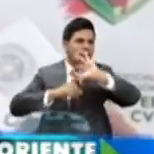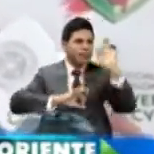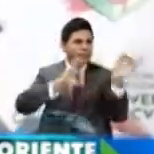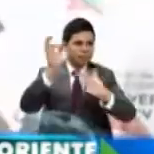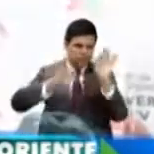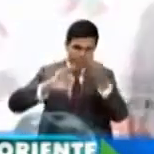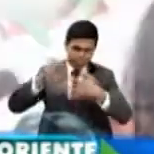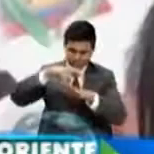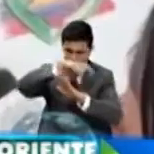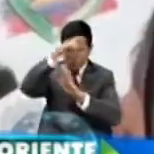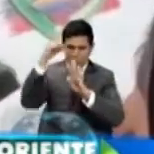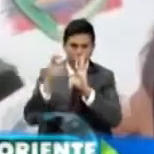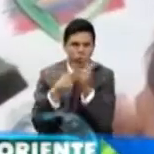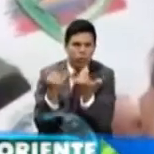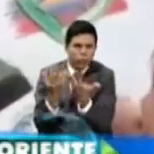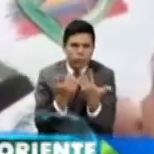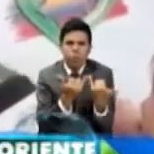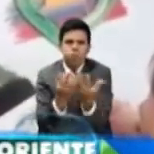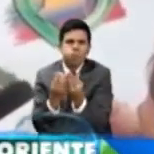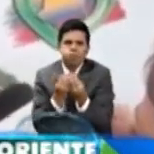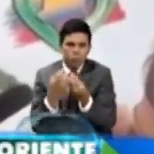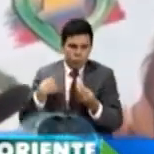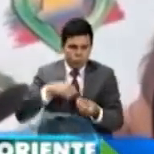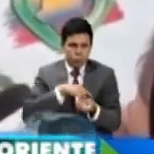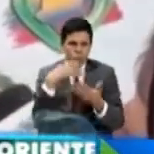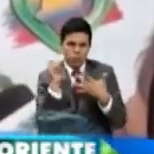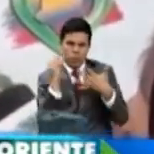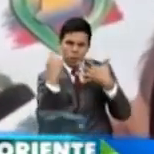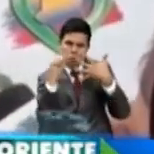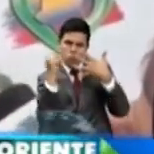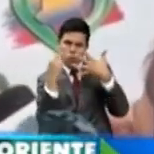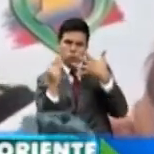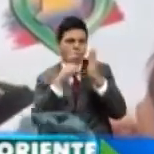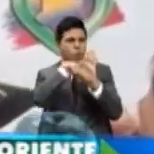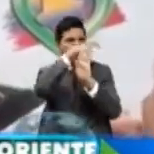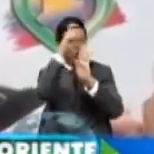conocimiento que fue liberada. Donde nosotros hemos podido establecer es un secuestro extorsivo.